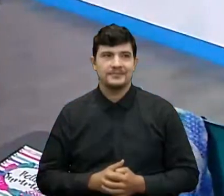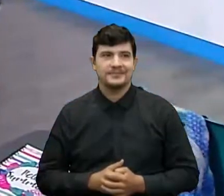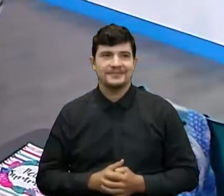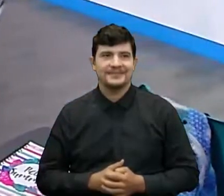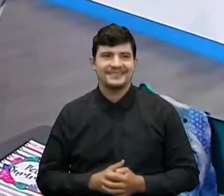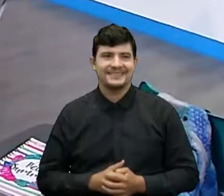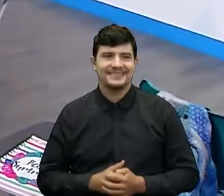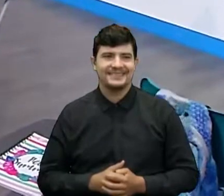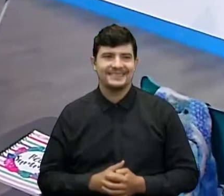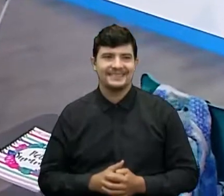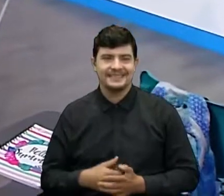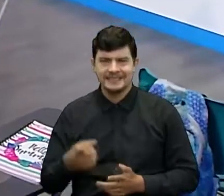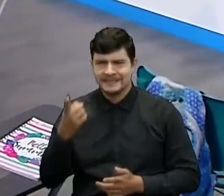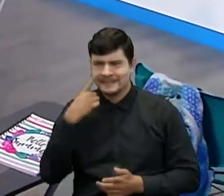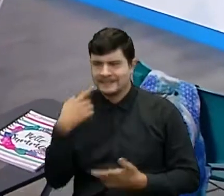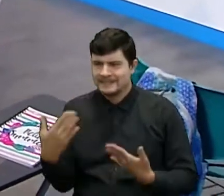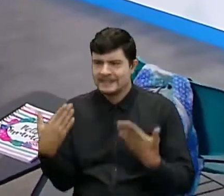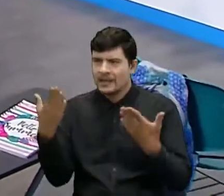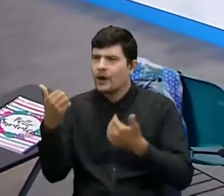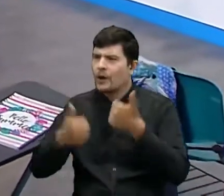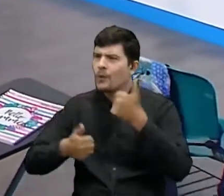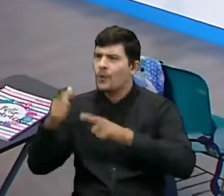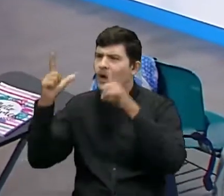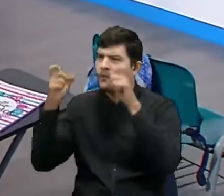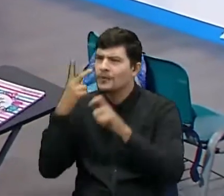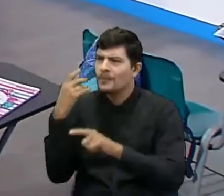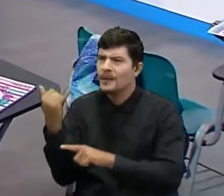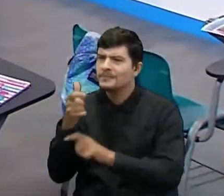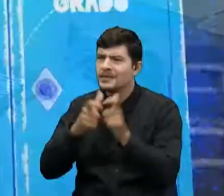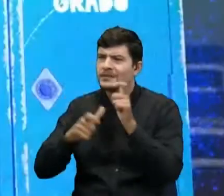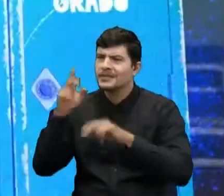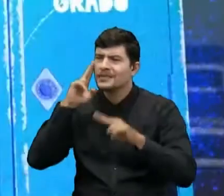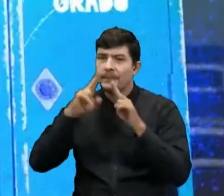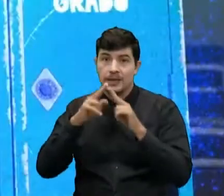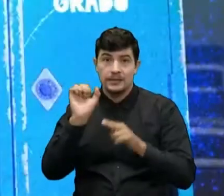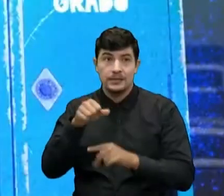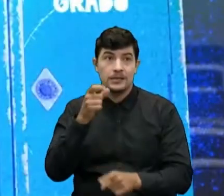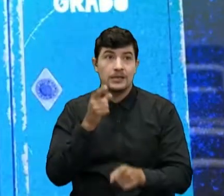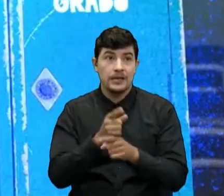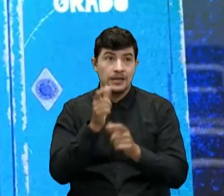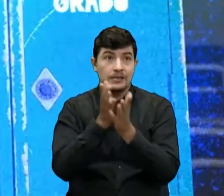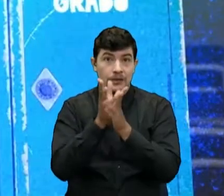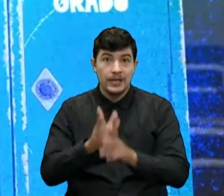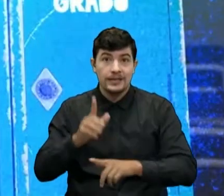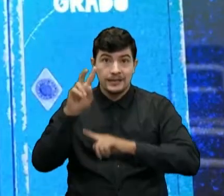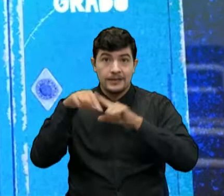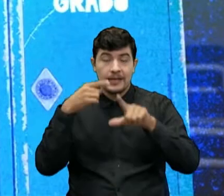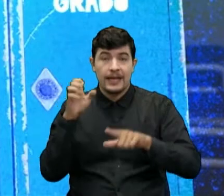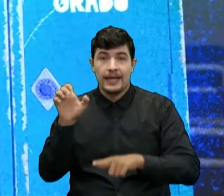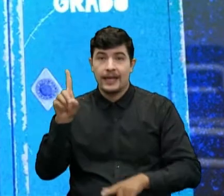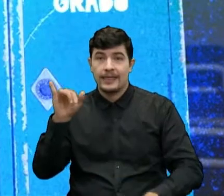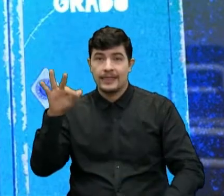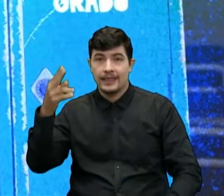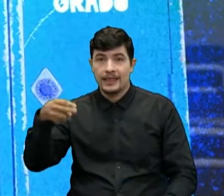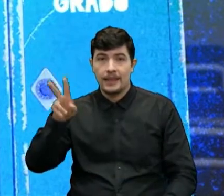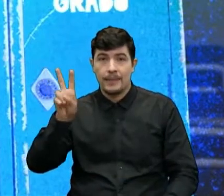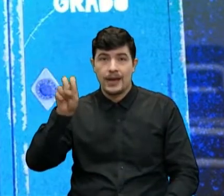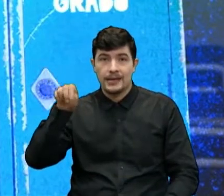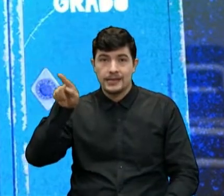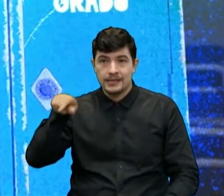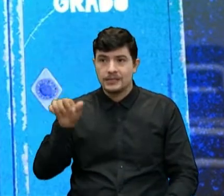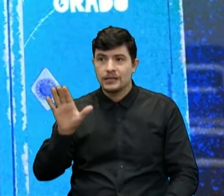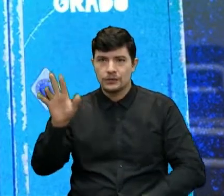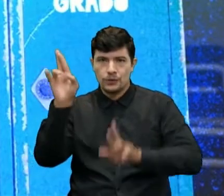A ver A ver A ver ¿Qué fotos tenemos por ahí? ¿De la gente que está parchando? Sí La gente que está parchando Acá tenemos A Disvanesa Desde Rubito Que bajo